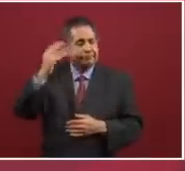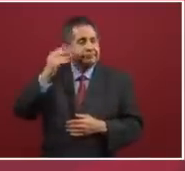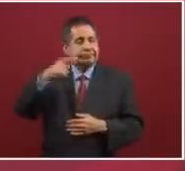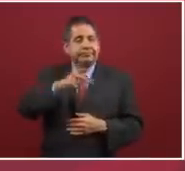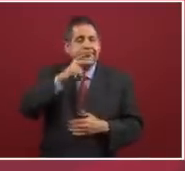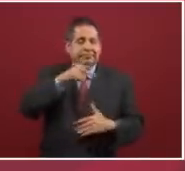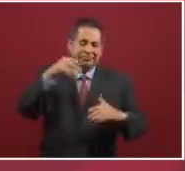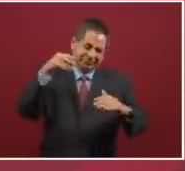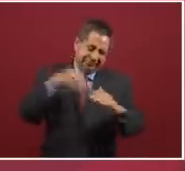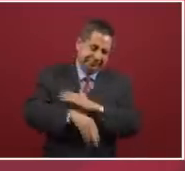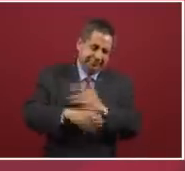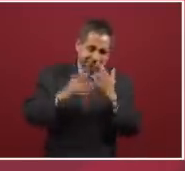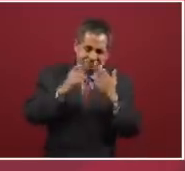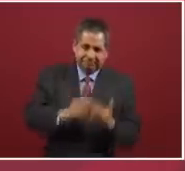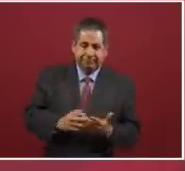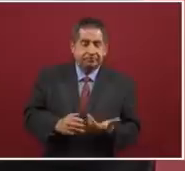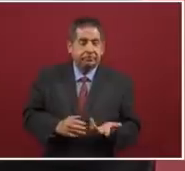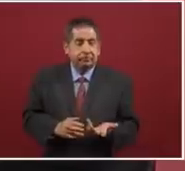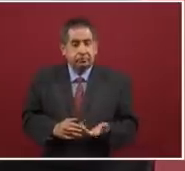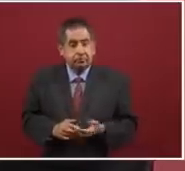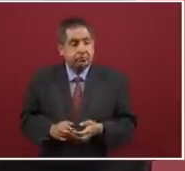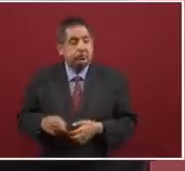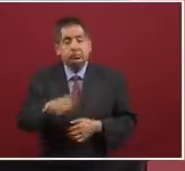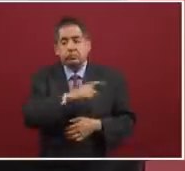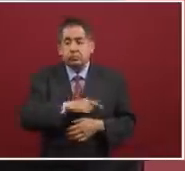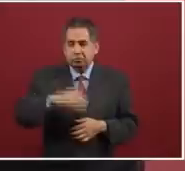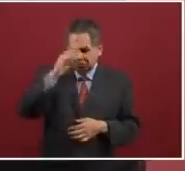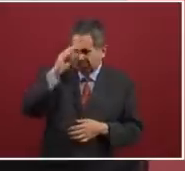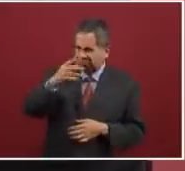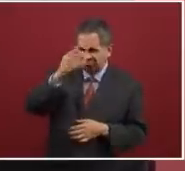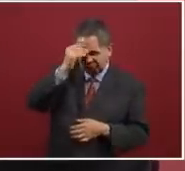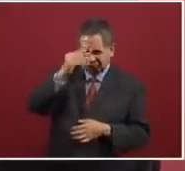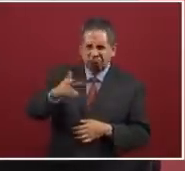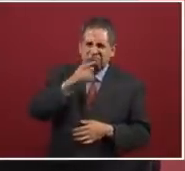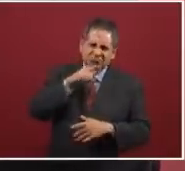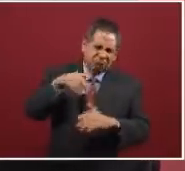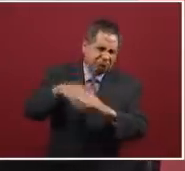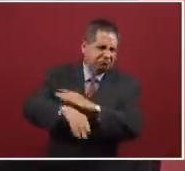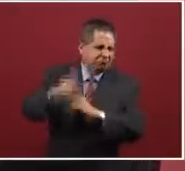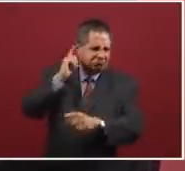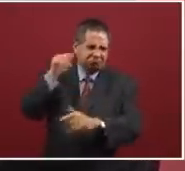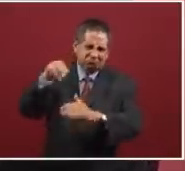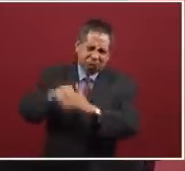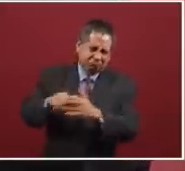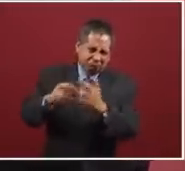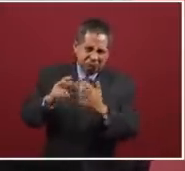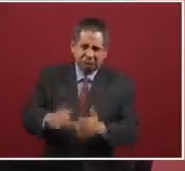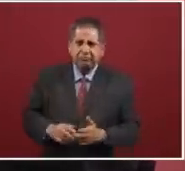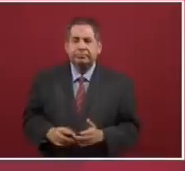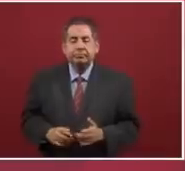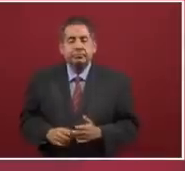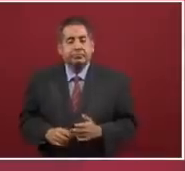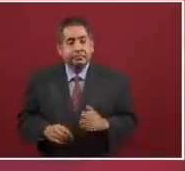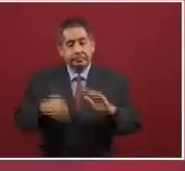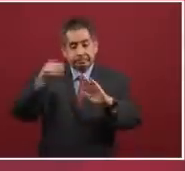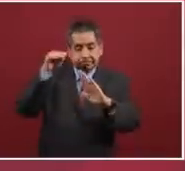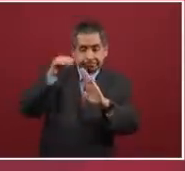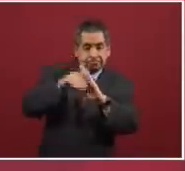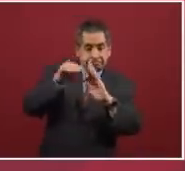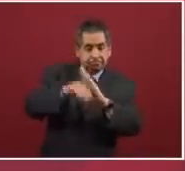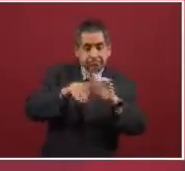causaron a Pemex, de cómo apostaron a destruir a Pemex, cómo venía cayendo,